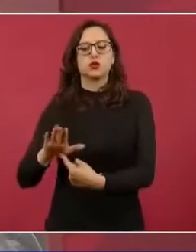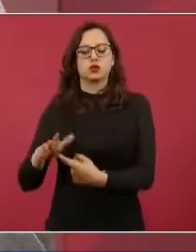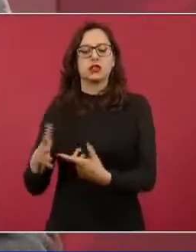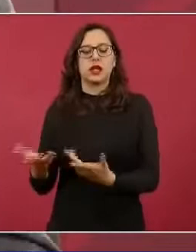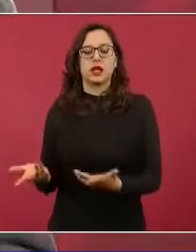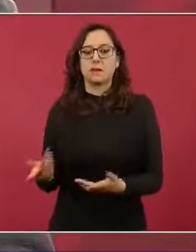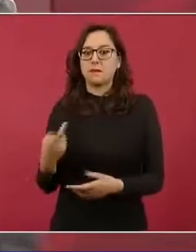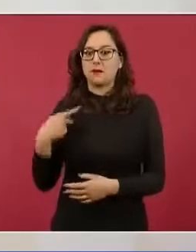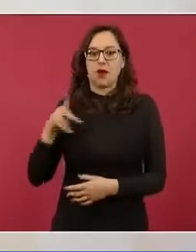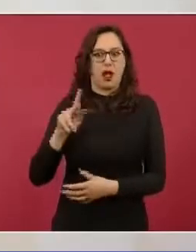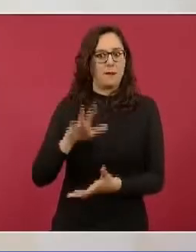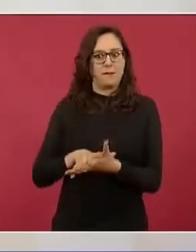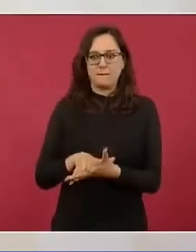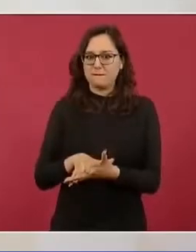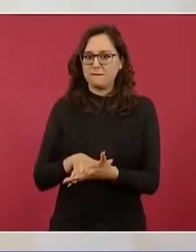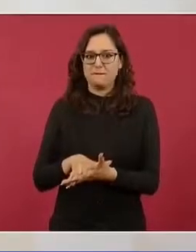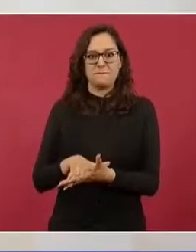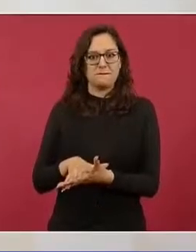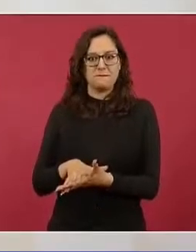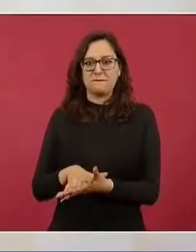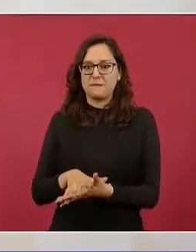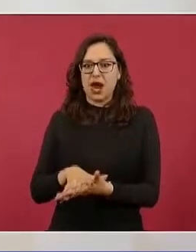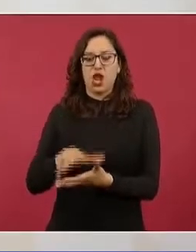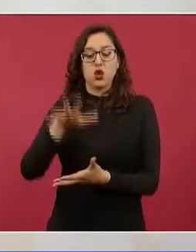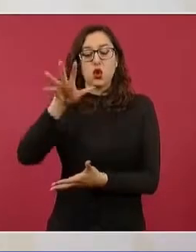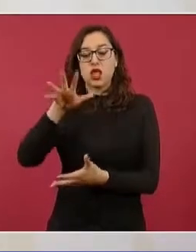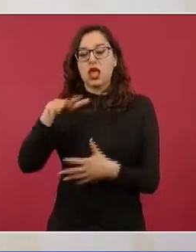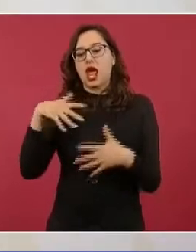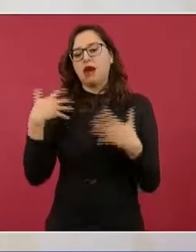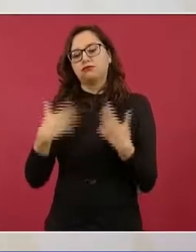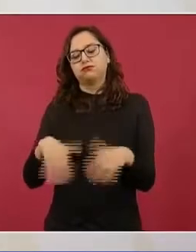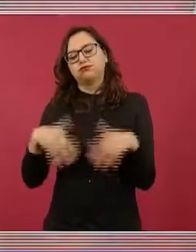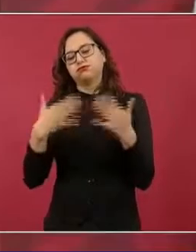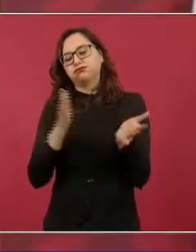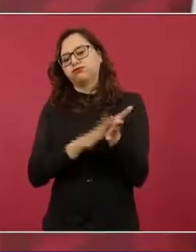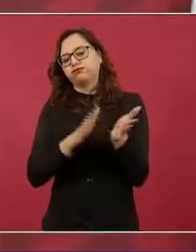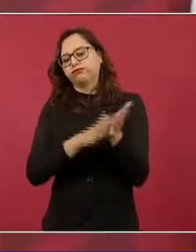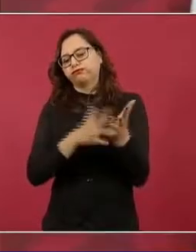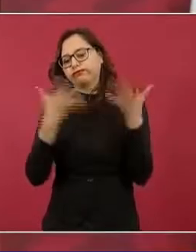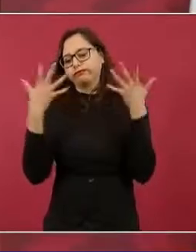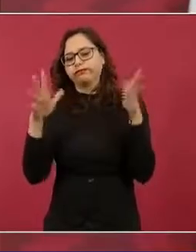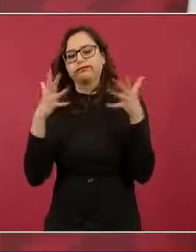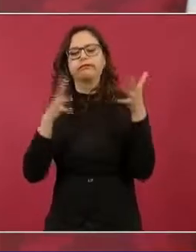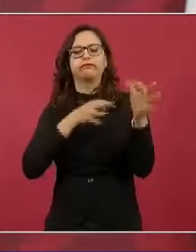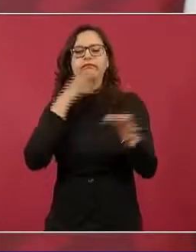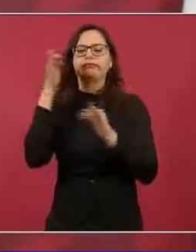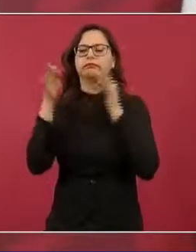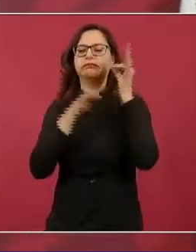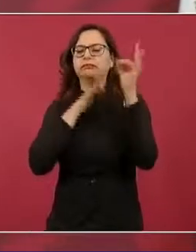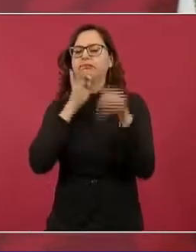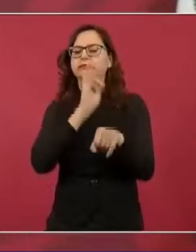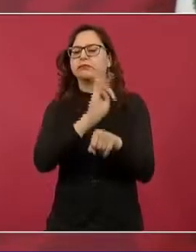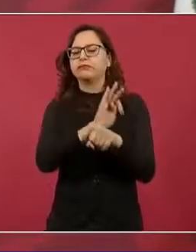Puro quema incienso, aplaudidor,